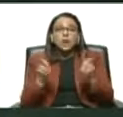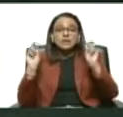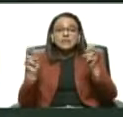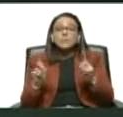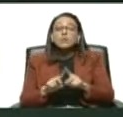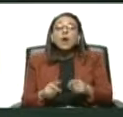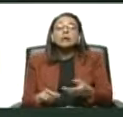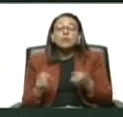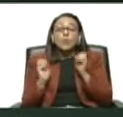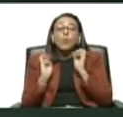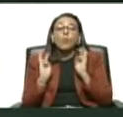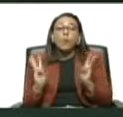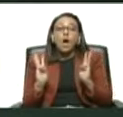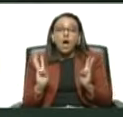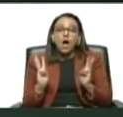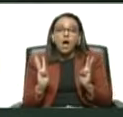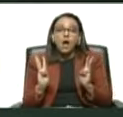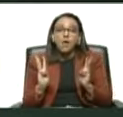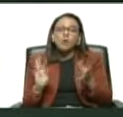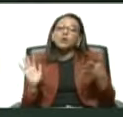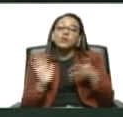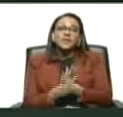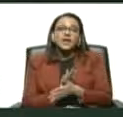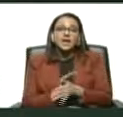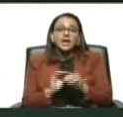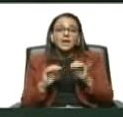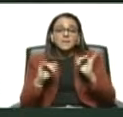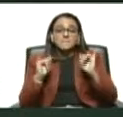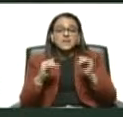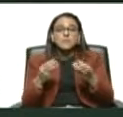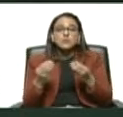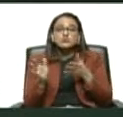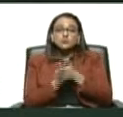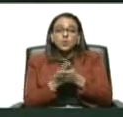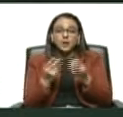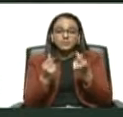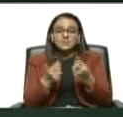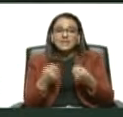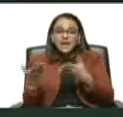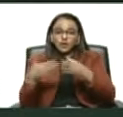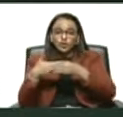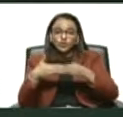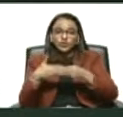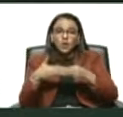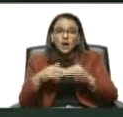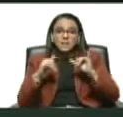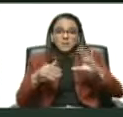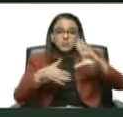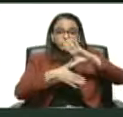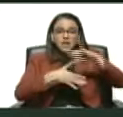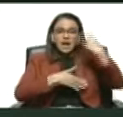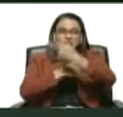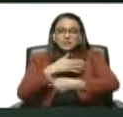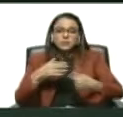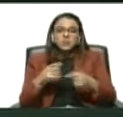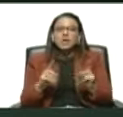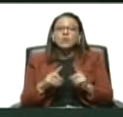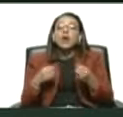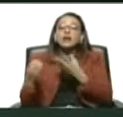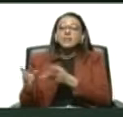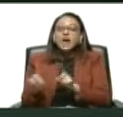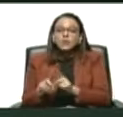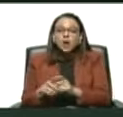tiene que ver con la fuente de divisas para América Latina y el Caribe. No es actividad productiva, no, son